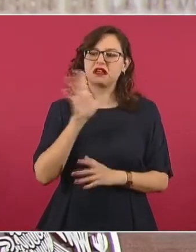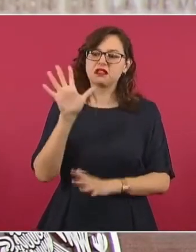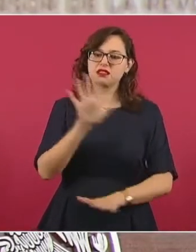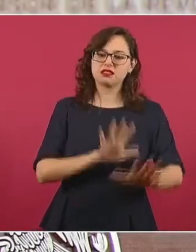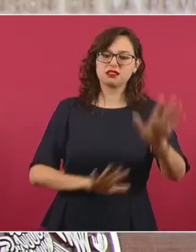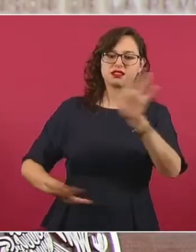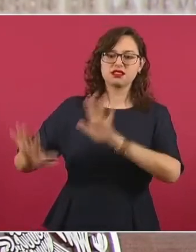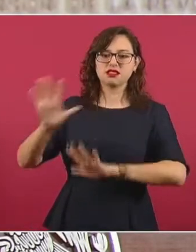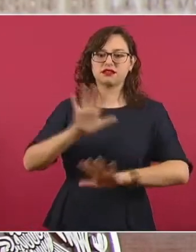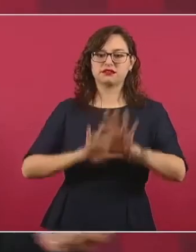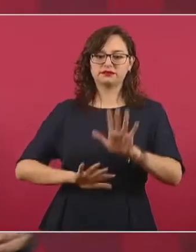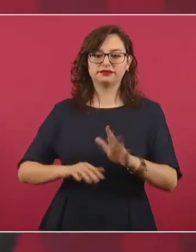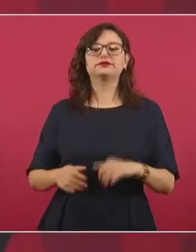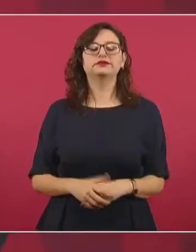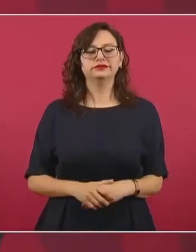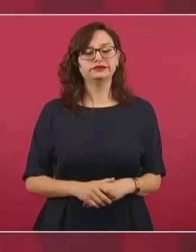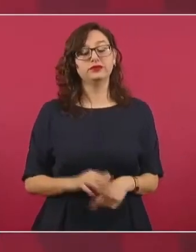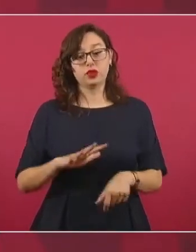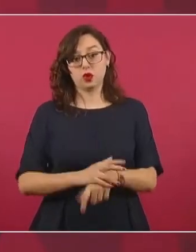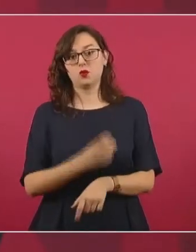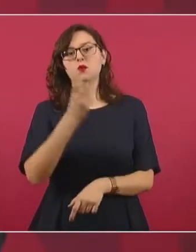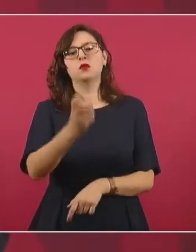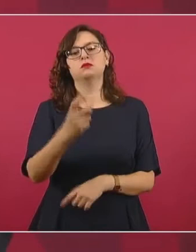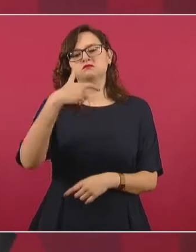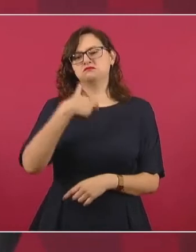el programa la propuesta,